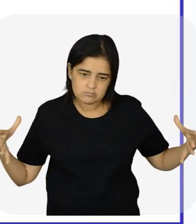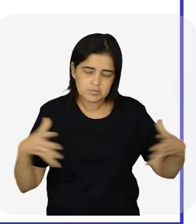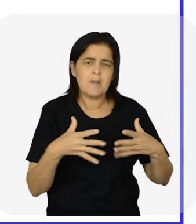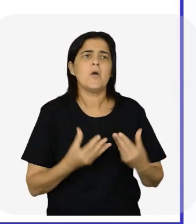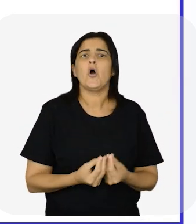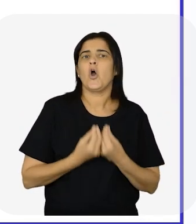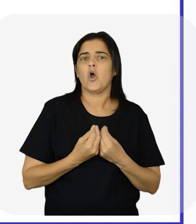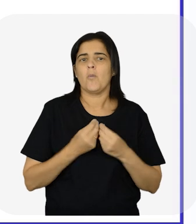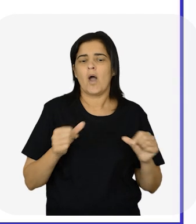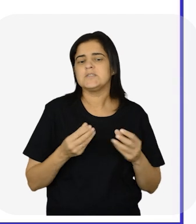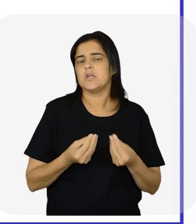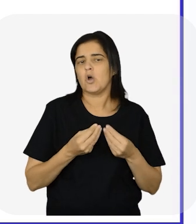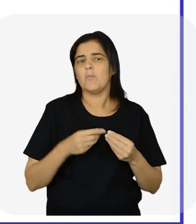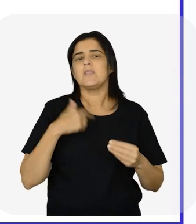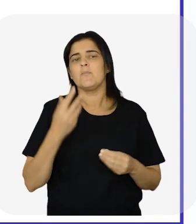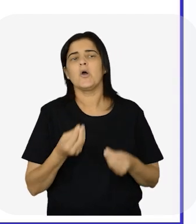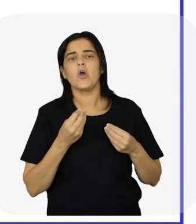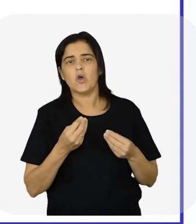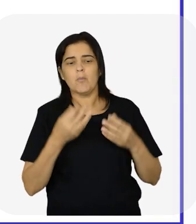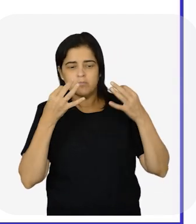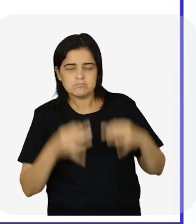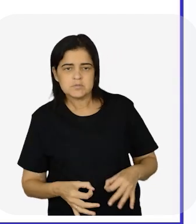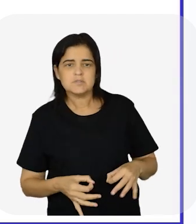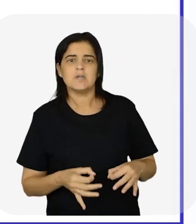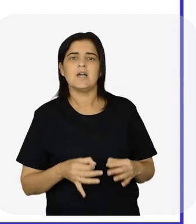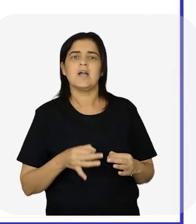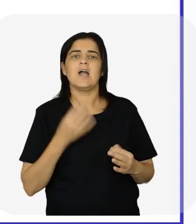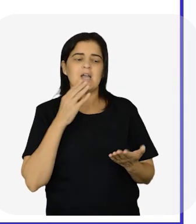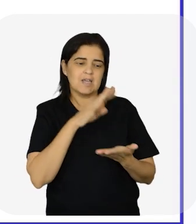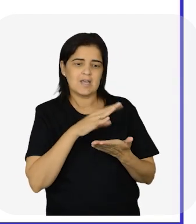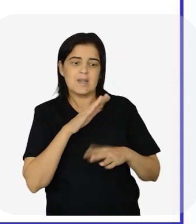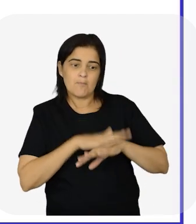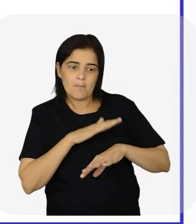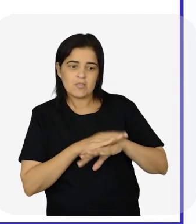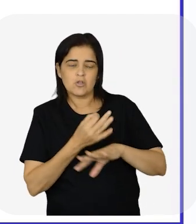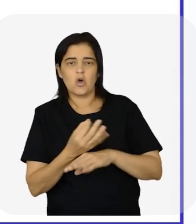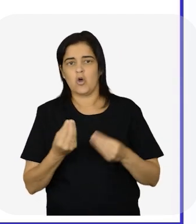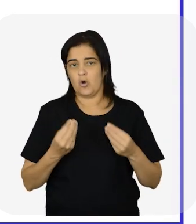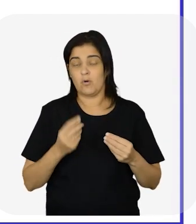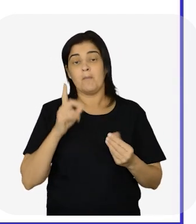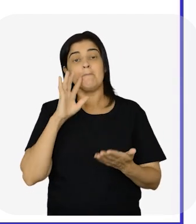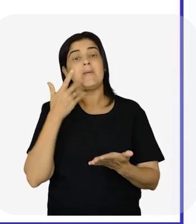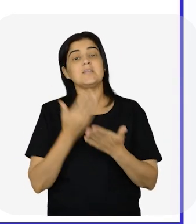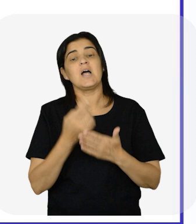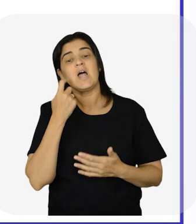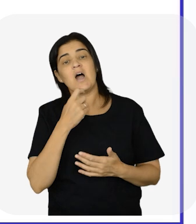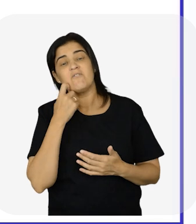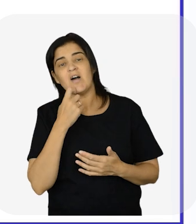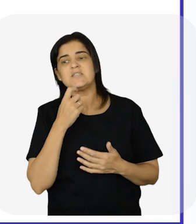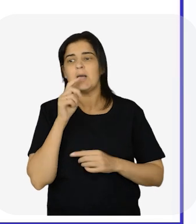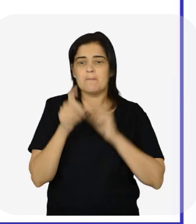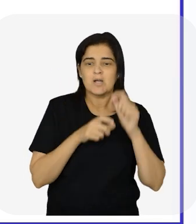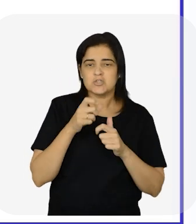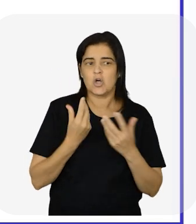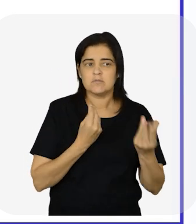hago eso? Después, ¿cómo lo materializo, lo concretizo en la práctica? También plantean la falta de recursos humanos,